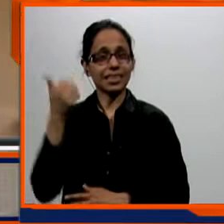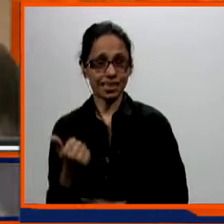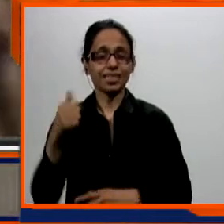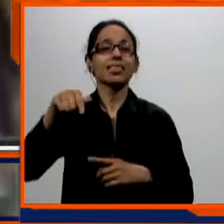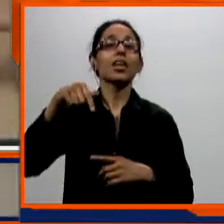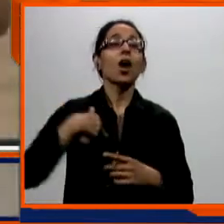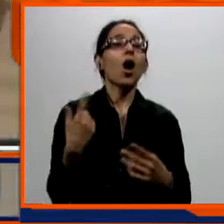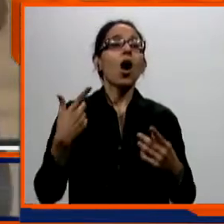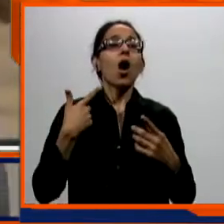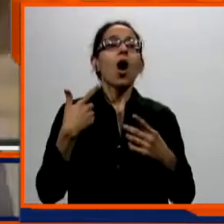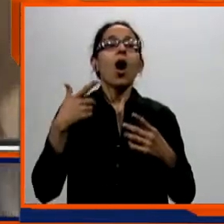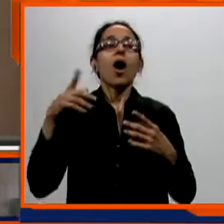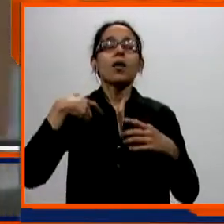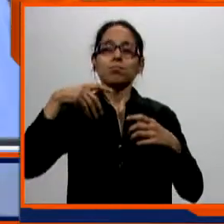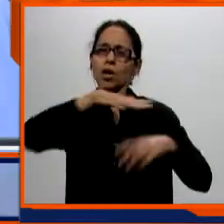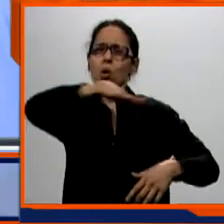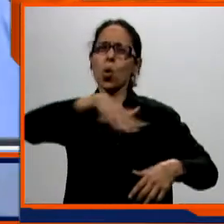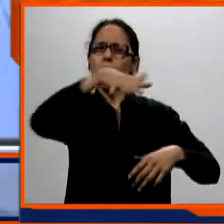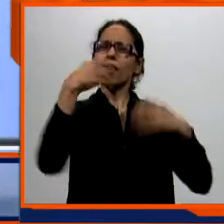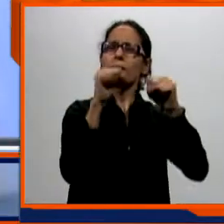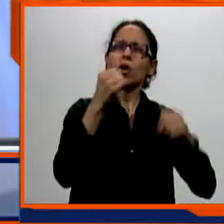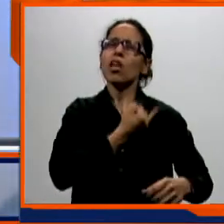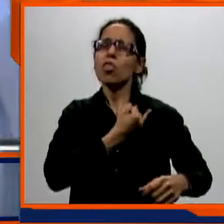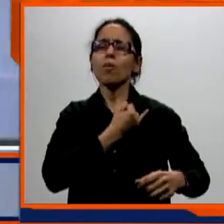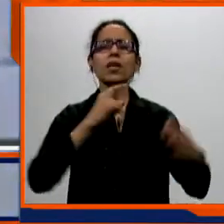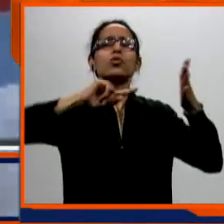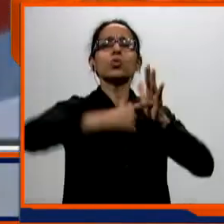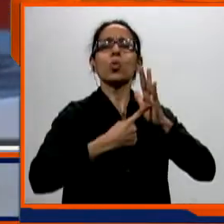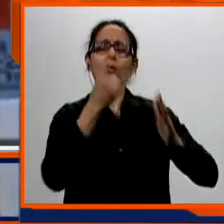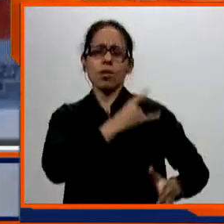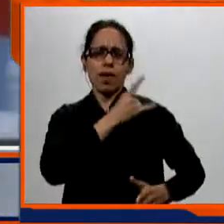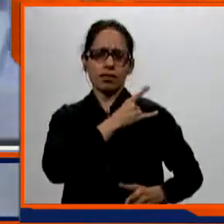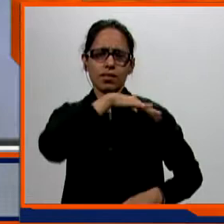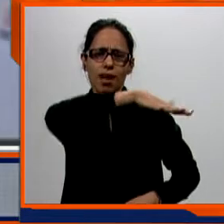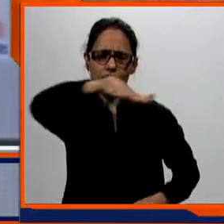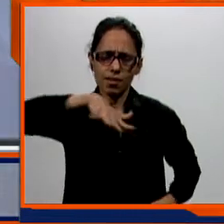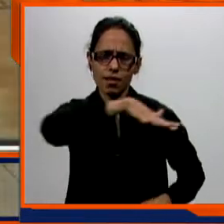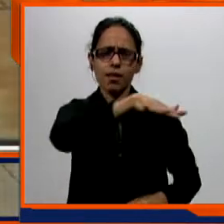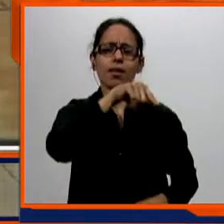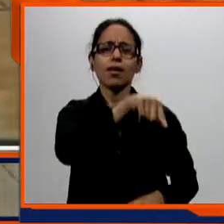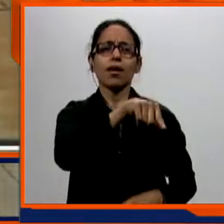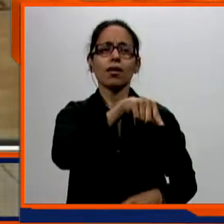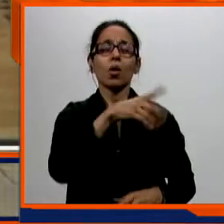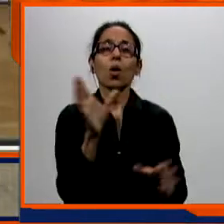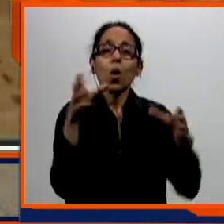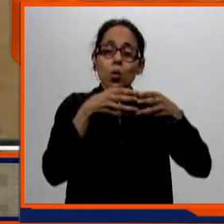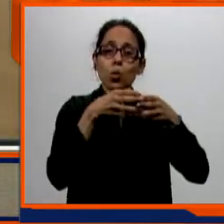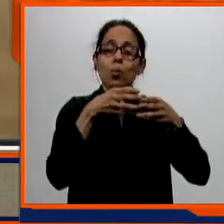que tiene el campo de deportes de Ciudad Universitaria. Buen equipo el de Eduardo